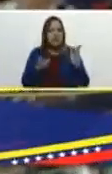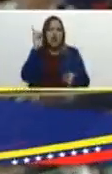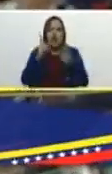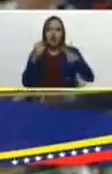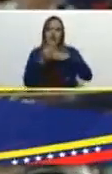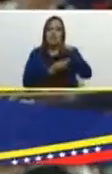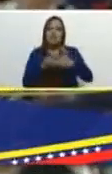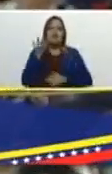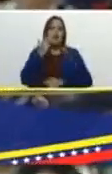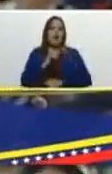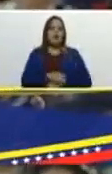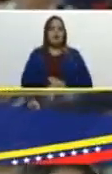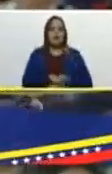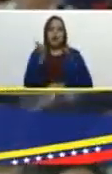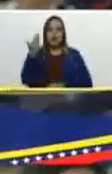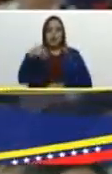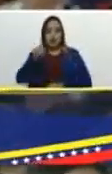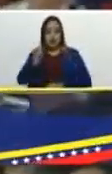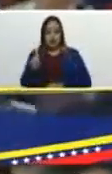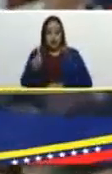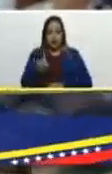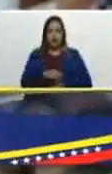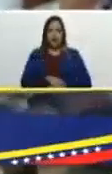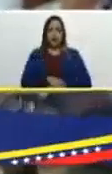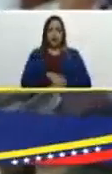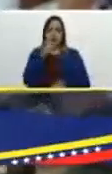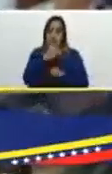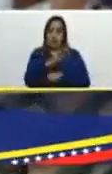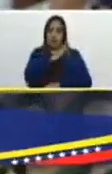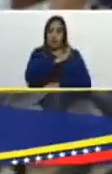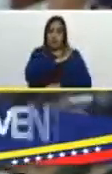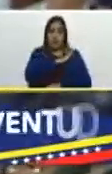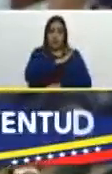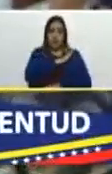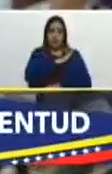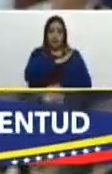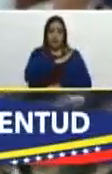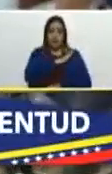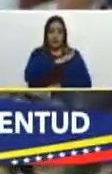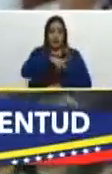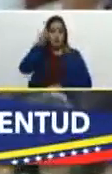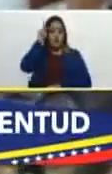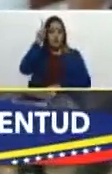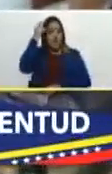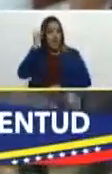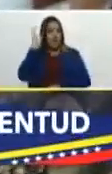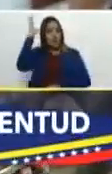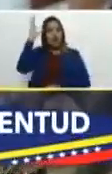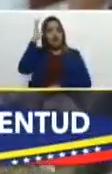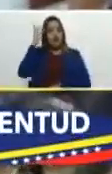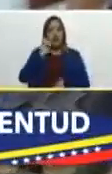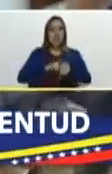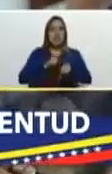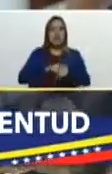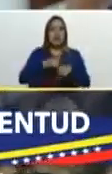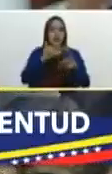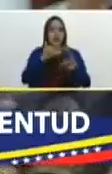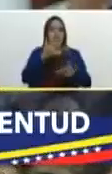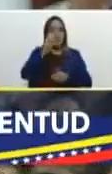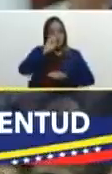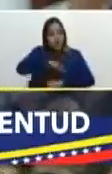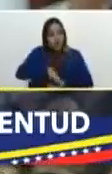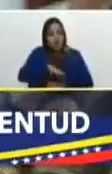como por ejemplo, número uno, tenemos que tener sin ninguna duda docentes que estén conscientes del momento histórico, pero